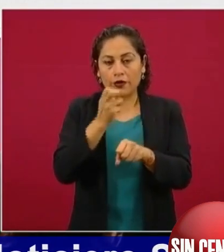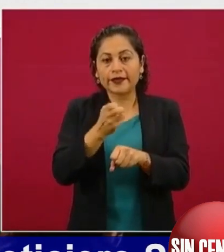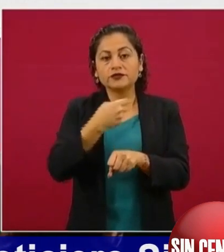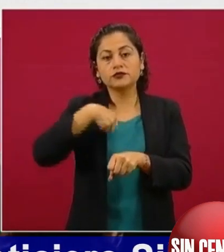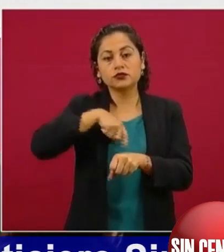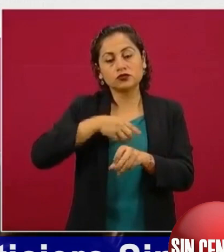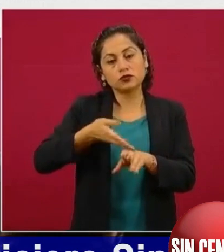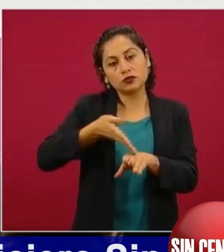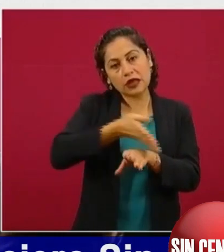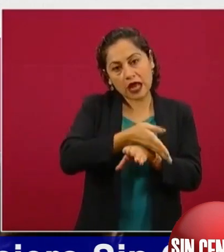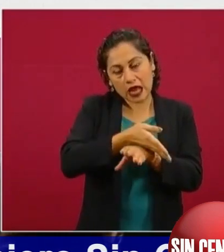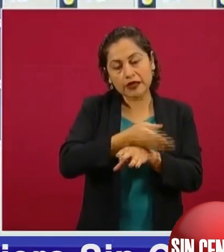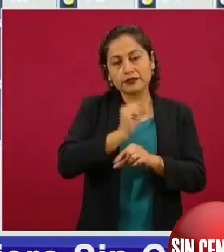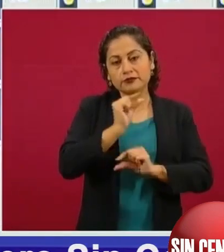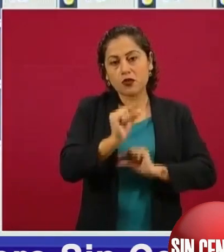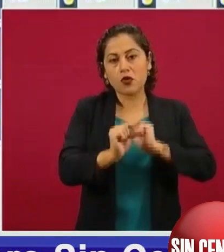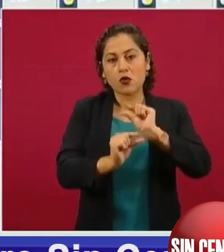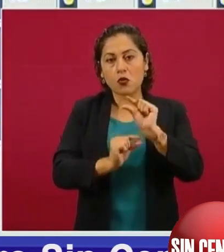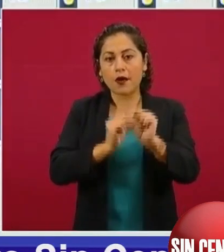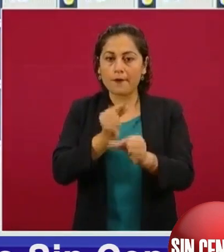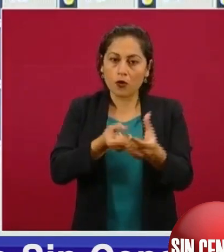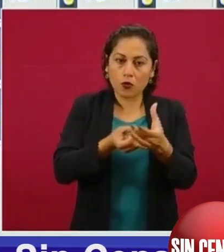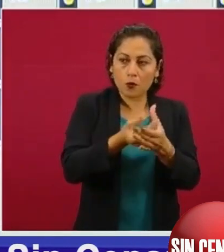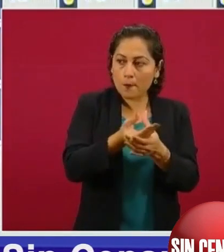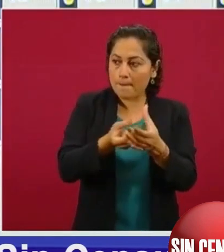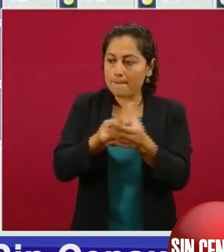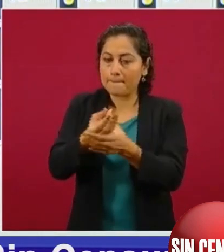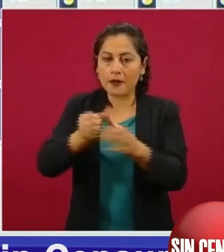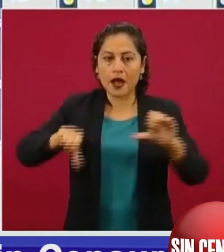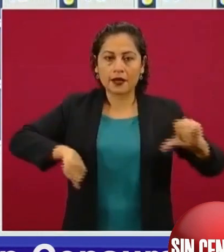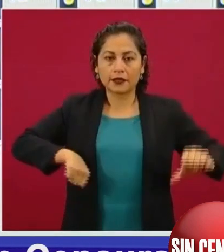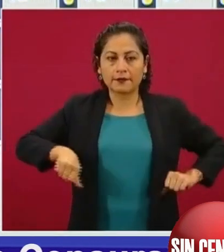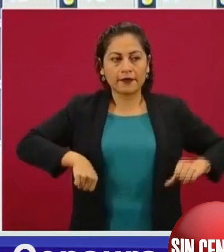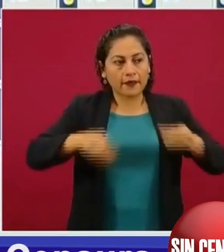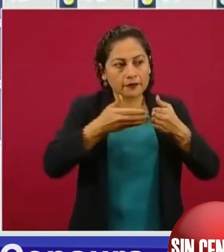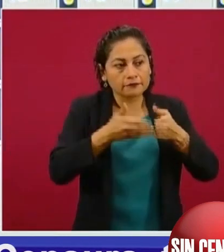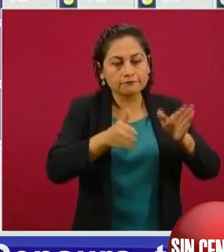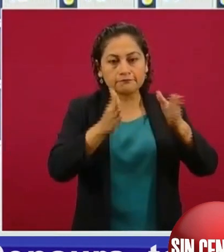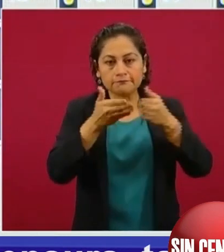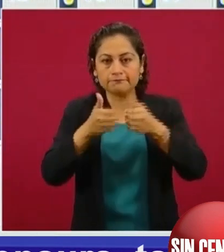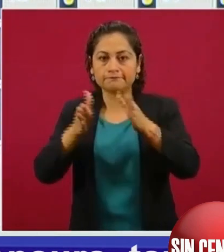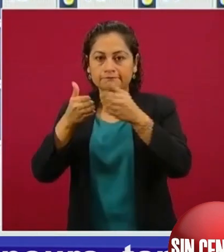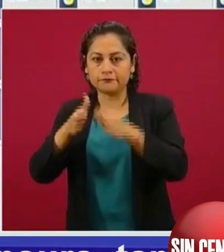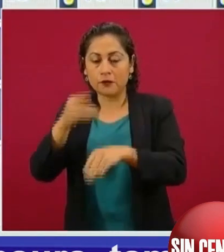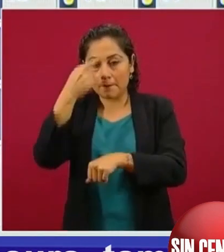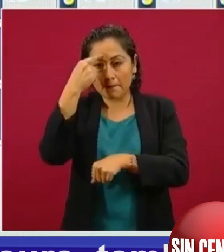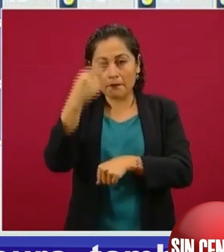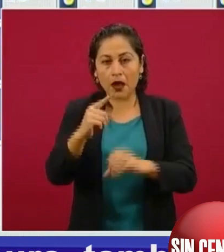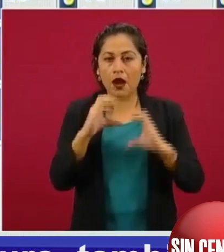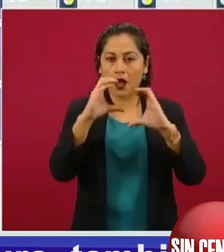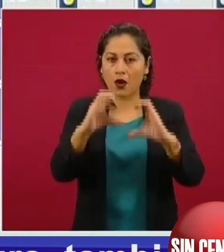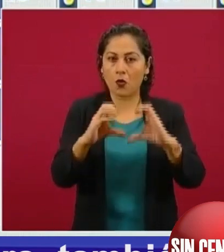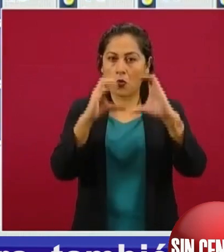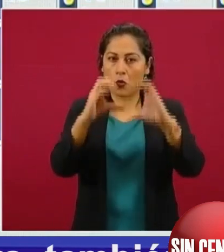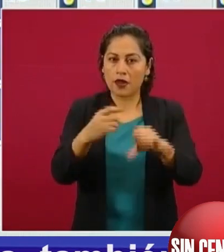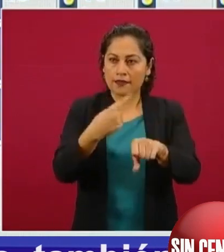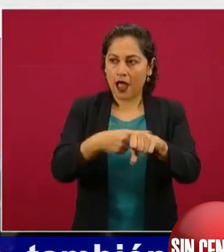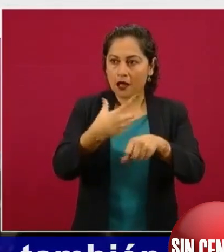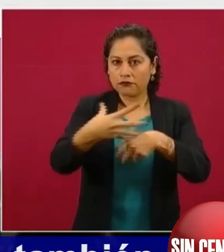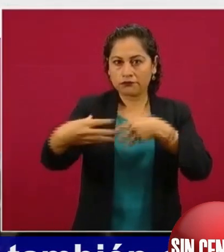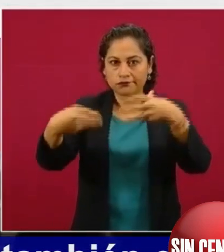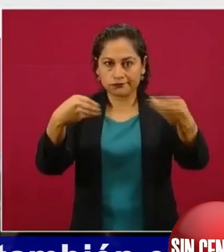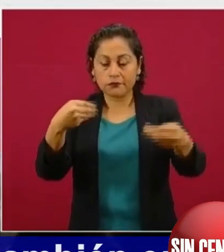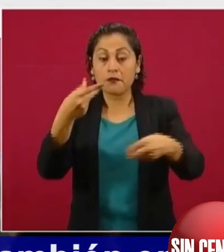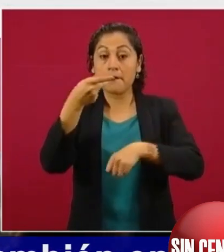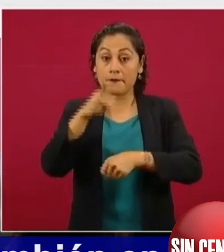logrando el desconfinamiento, para reducir los riesgos de transmisión, pero al mismo tiempo para reactivar una economía que está